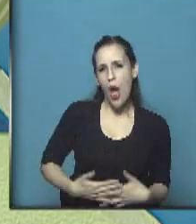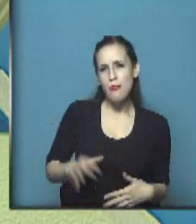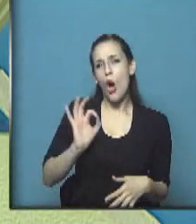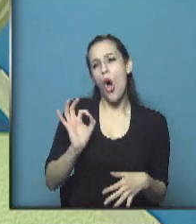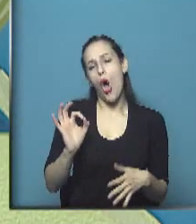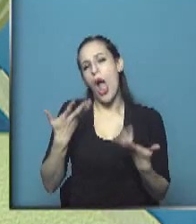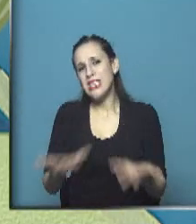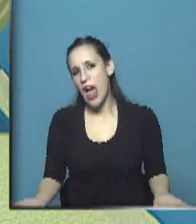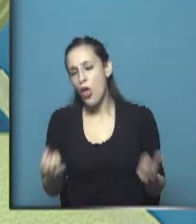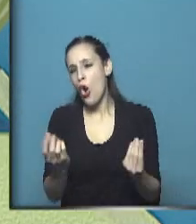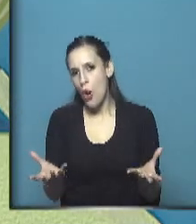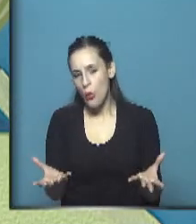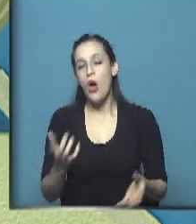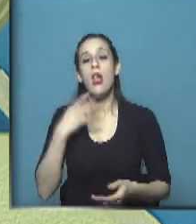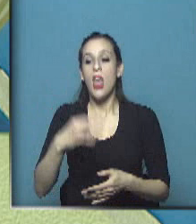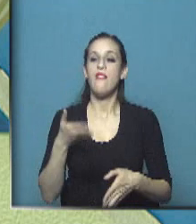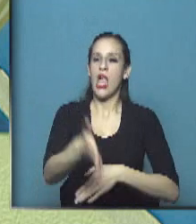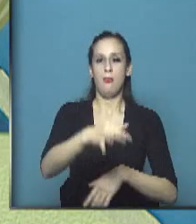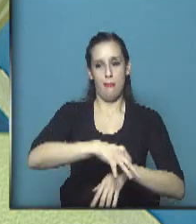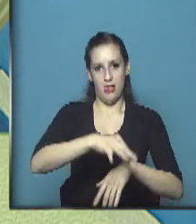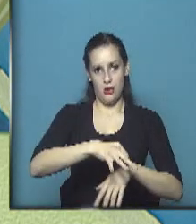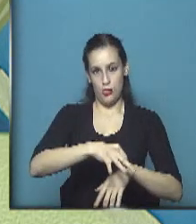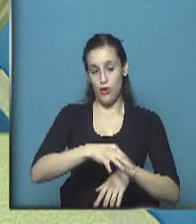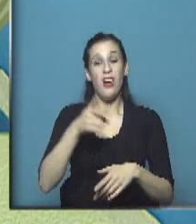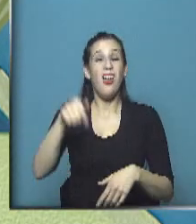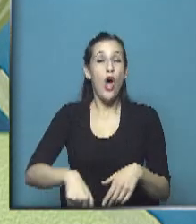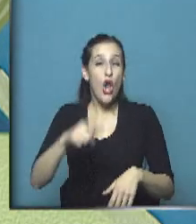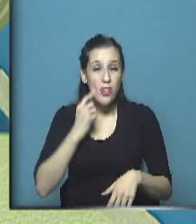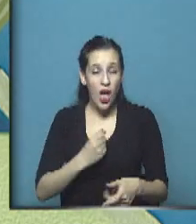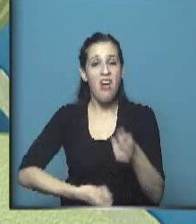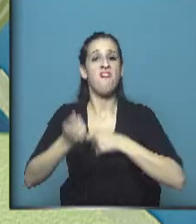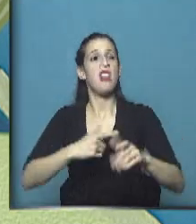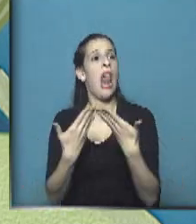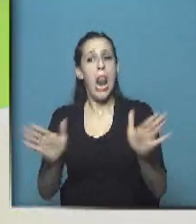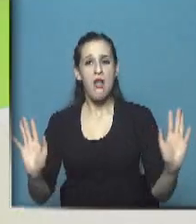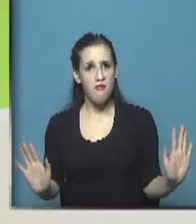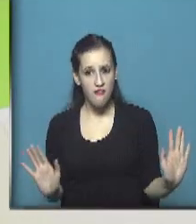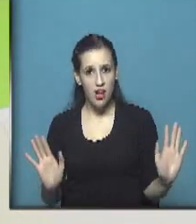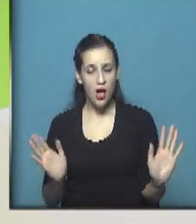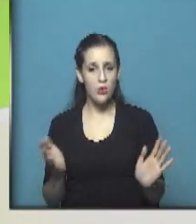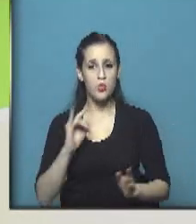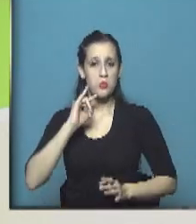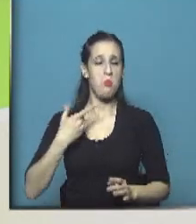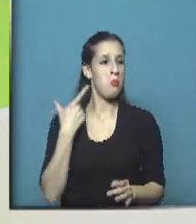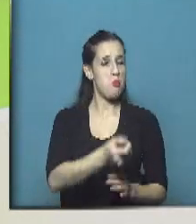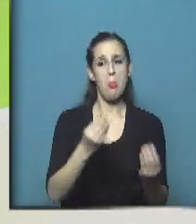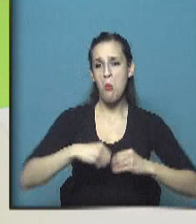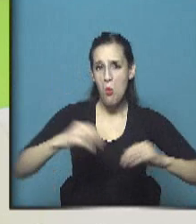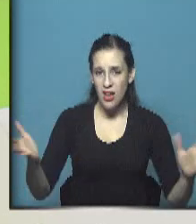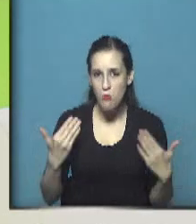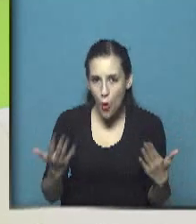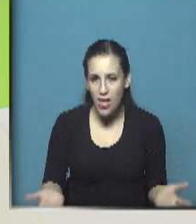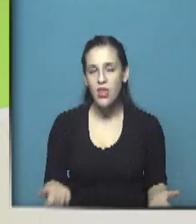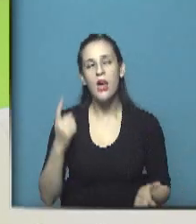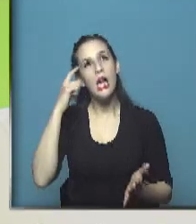Pero para eso está la entrevista médica. El Obvio. Tema de las vitaminas es que son de venta libre. A ver, hablando justamente de qué manera nosotros detectamos y podemos